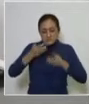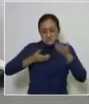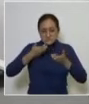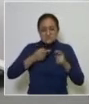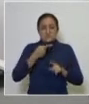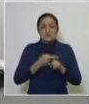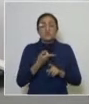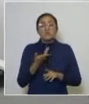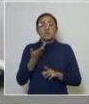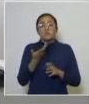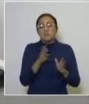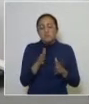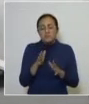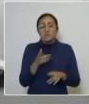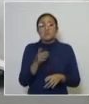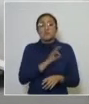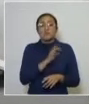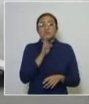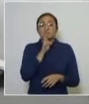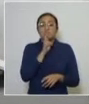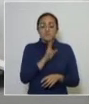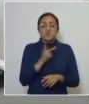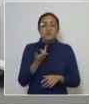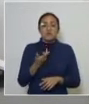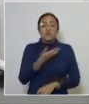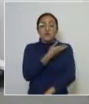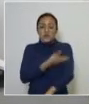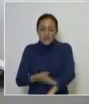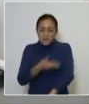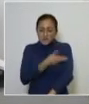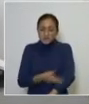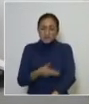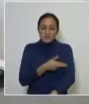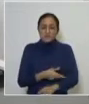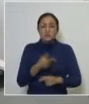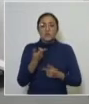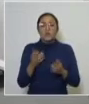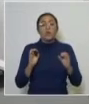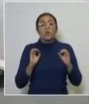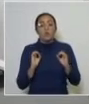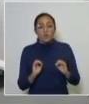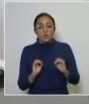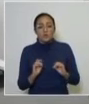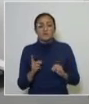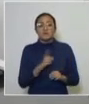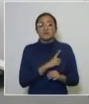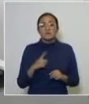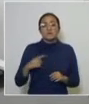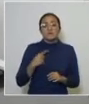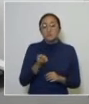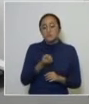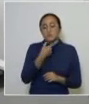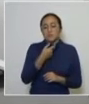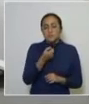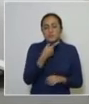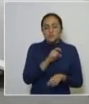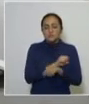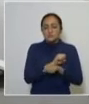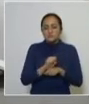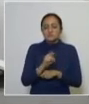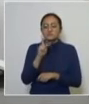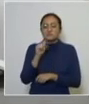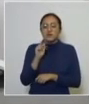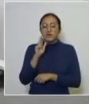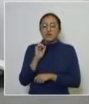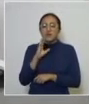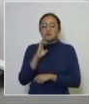de intensidad moderada y se resuelven espontáneamente o ceden con analgésicos tipo